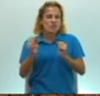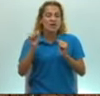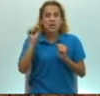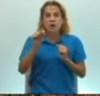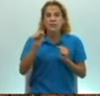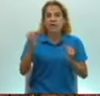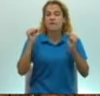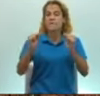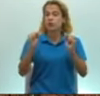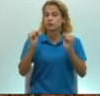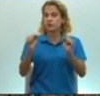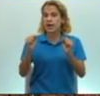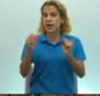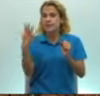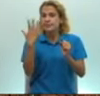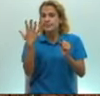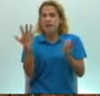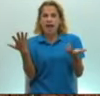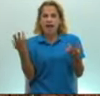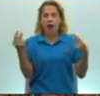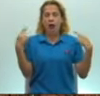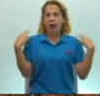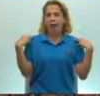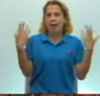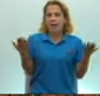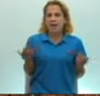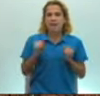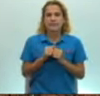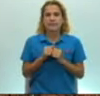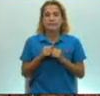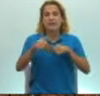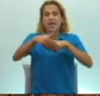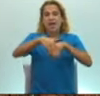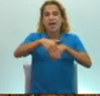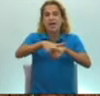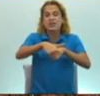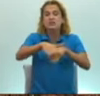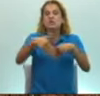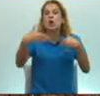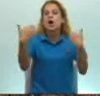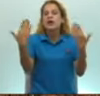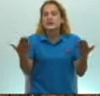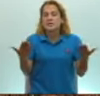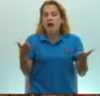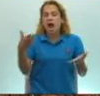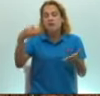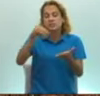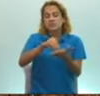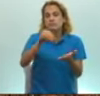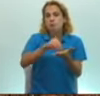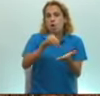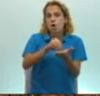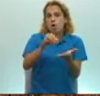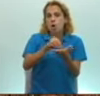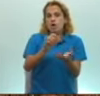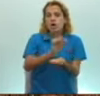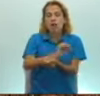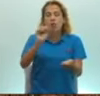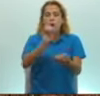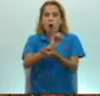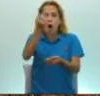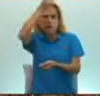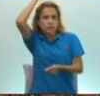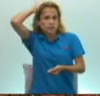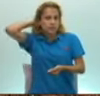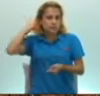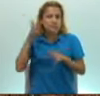una preparación sólida, y esto también le va a una fortaleza a quien domina el ejército, porque es que el ejército es quien está asignando las